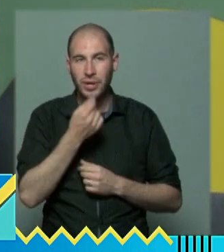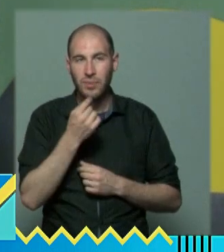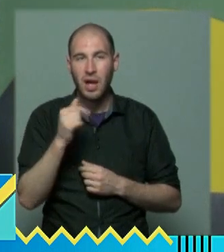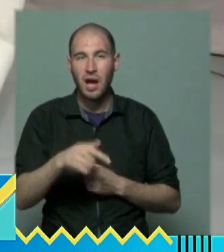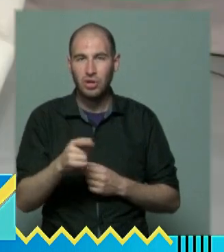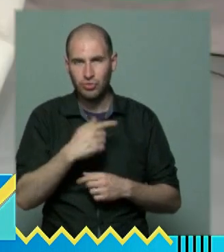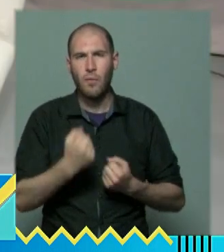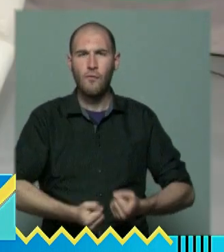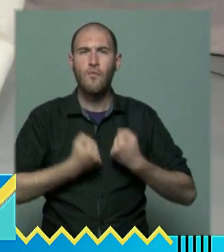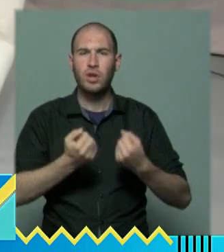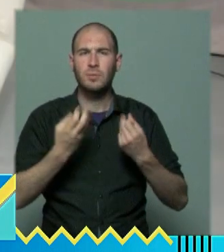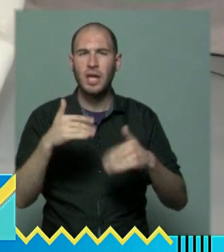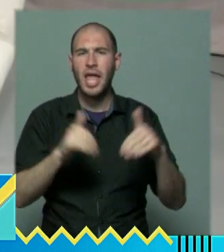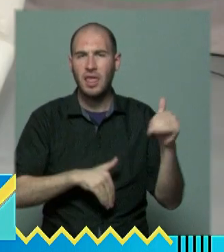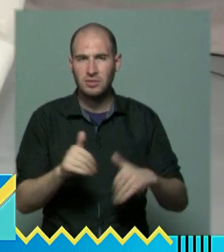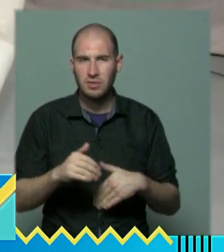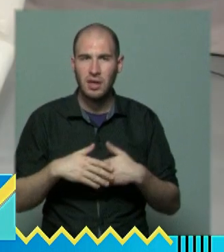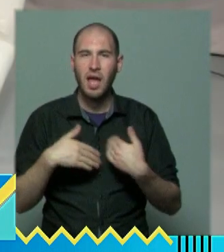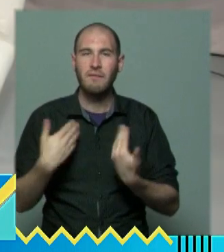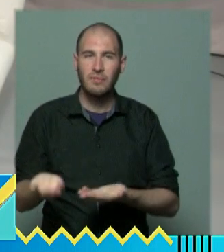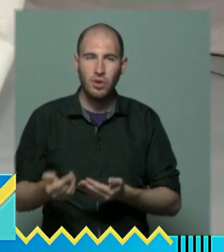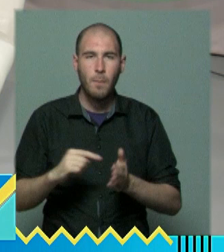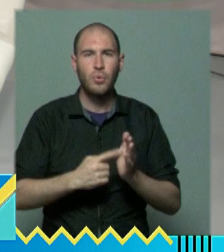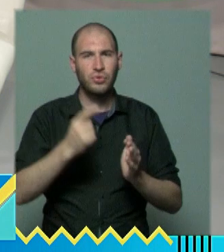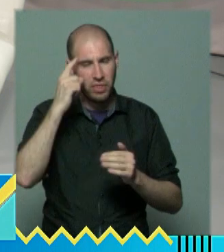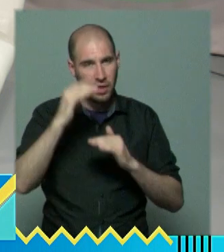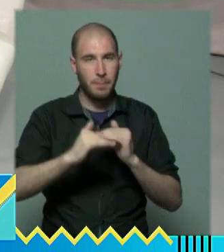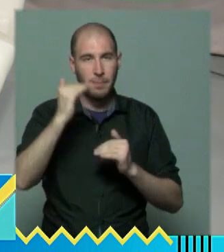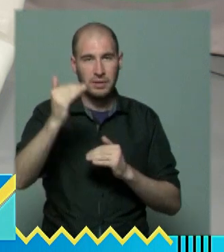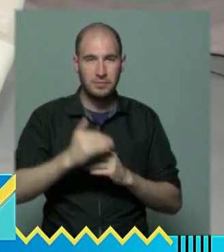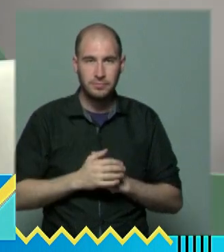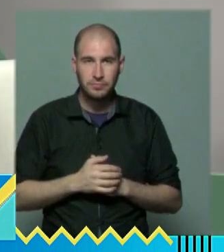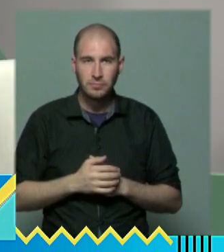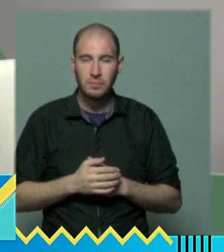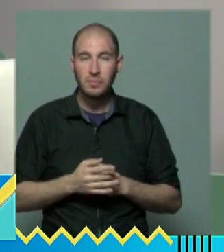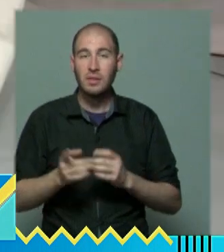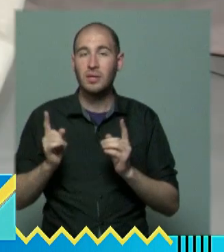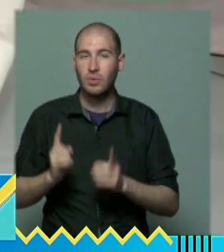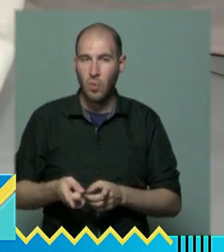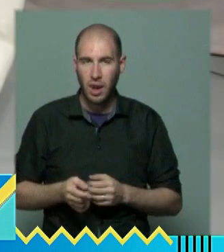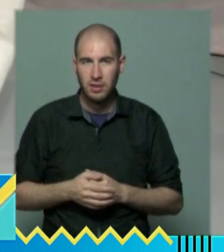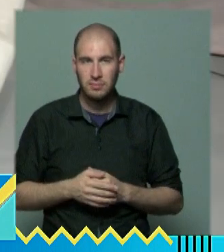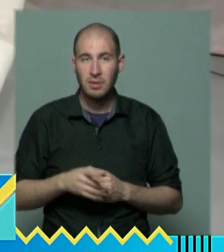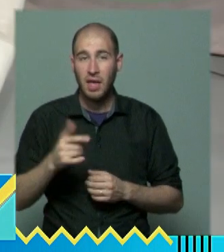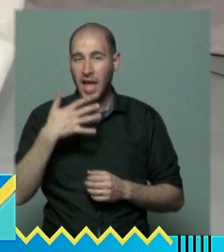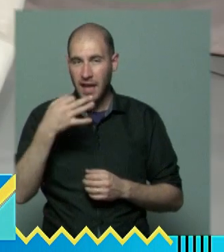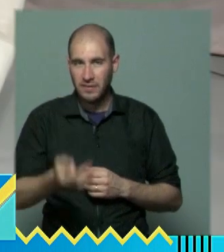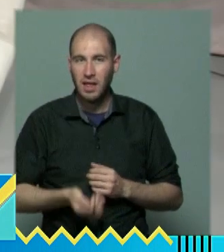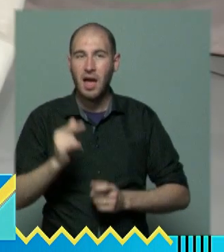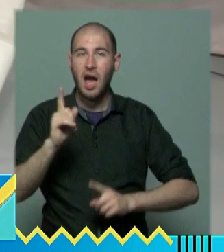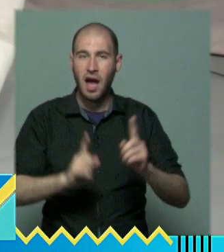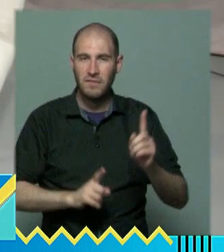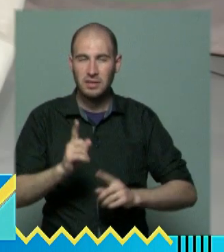como somos fuertes porque las elecciones le sacamos 10 puntos a todos. Puede llegar también a de todas formas, es cierto, digo, que a